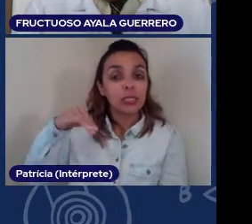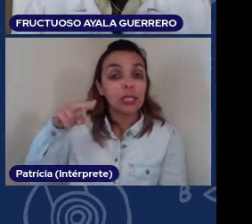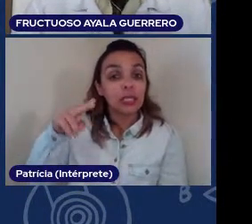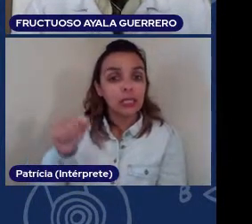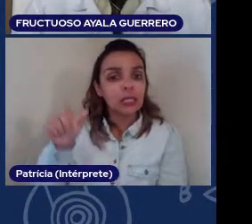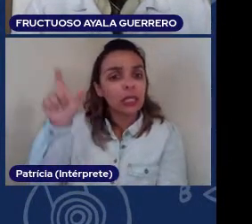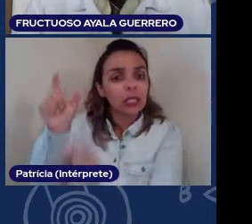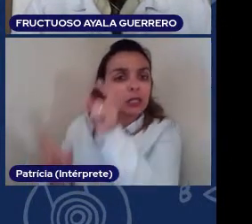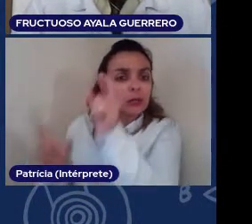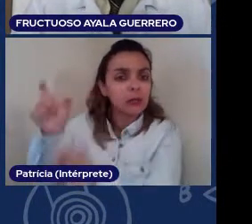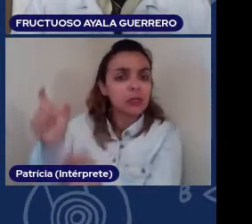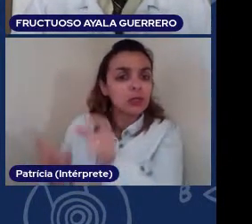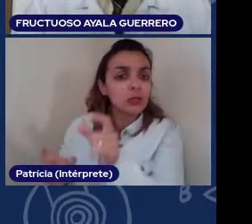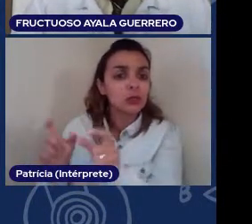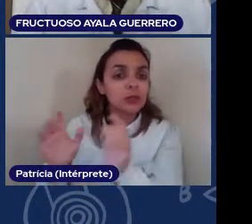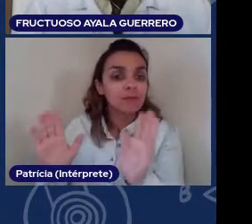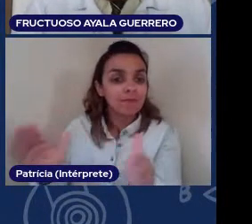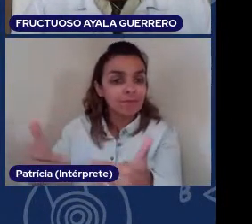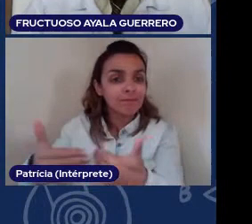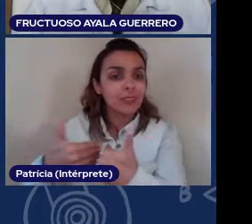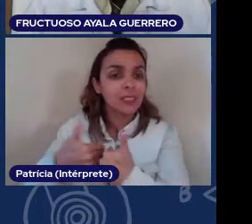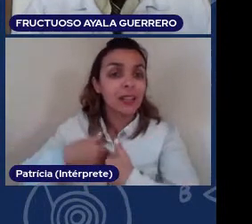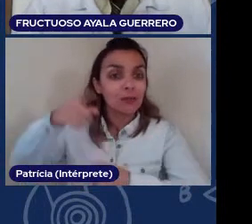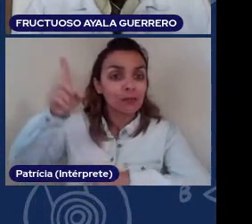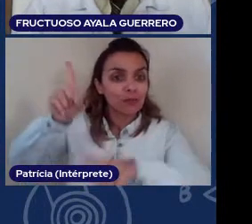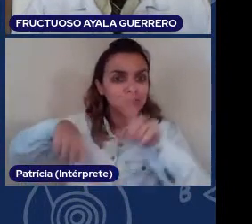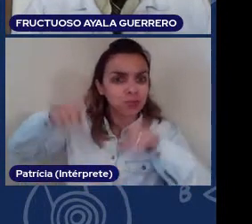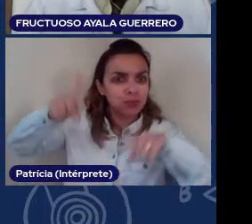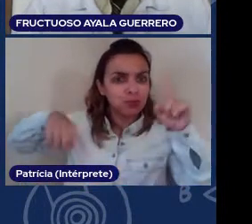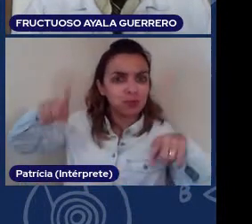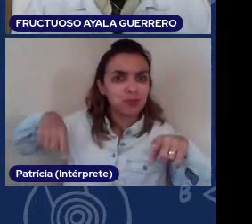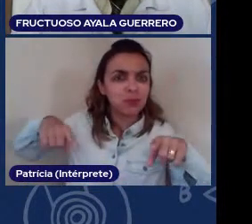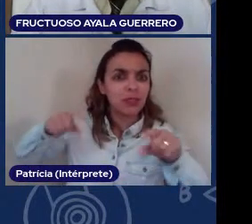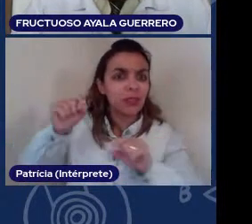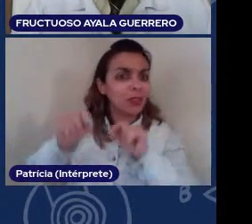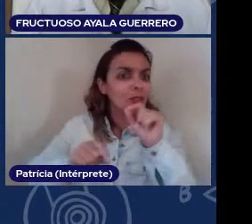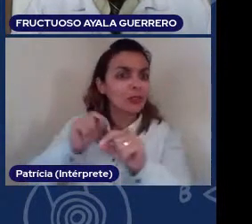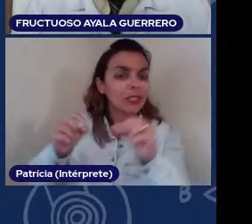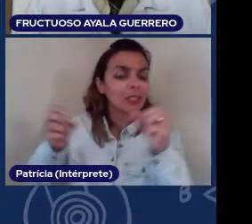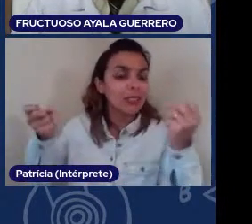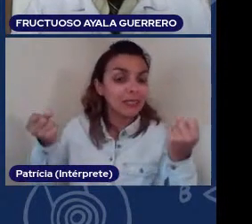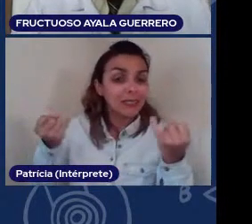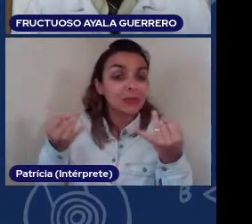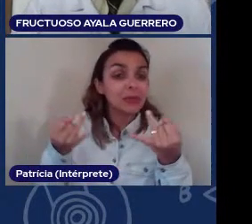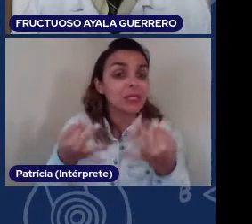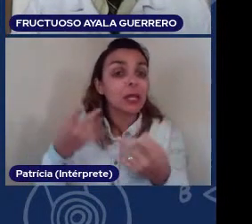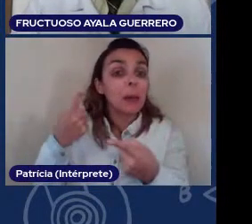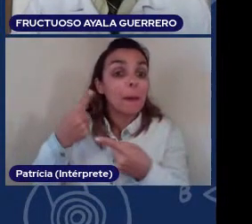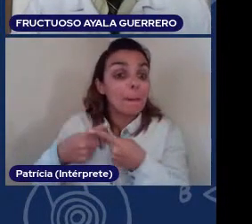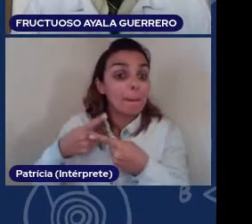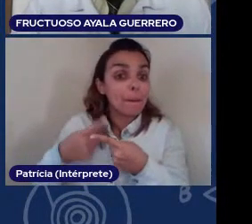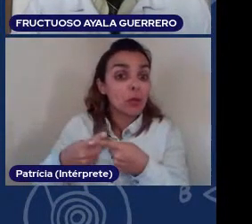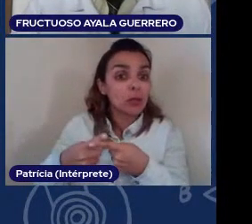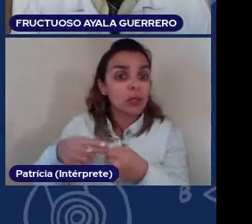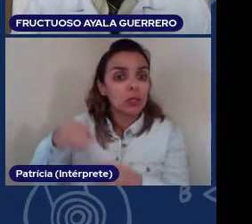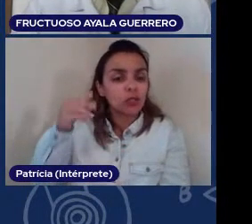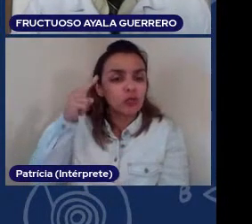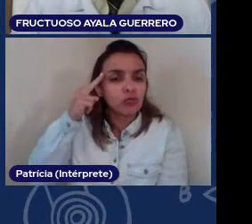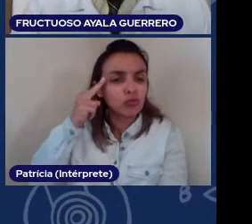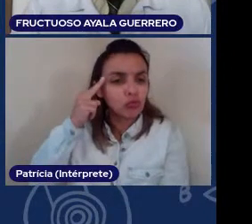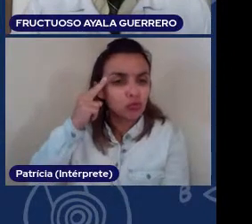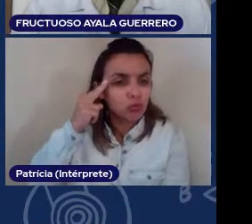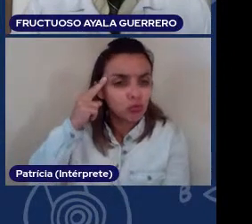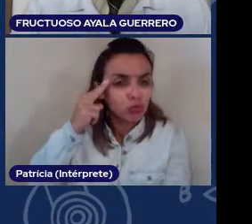con autismo está alterada y es una de las explicaciones por qué el sueño de